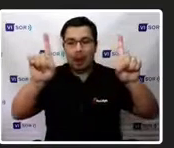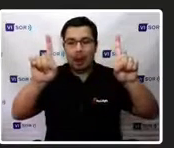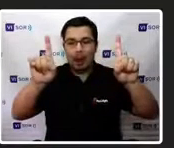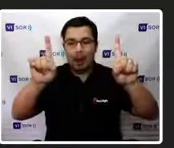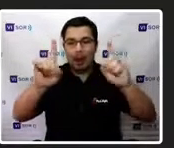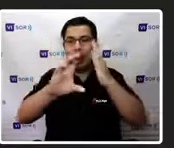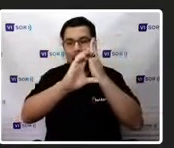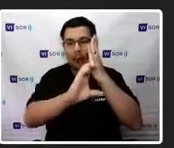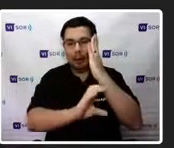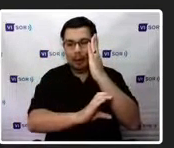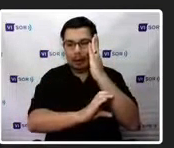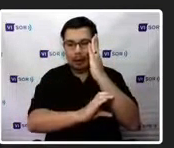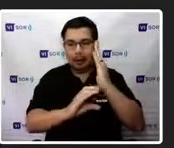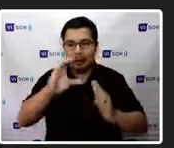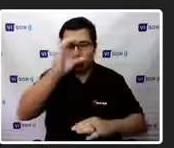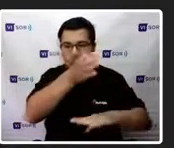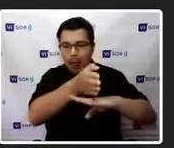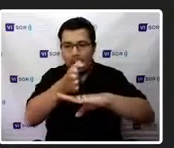ecoturismo.